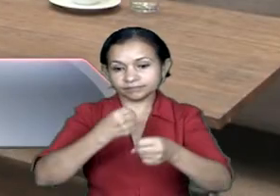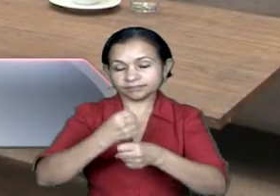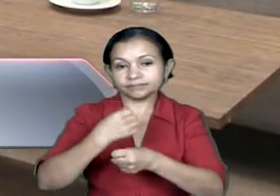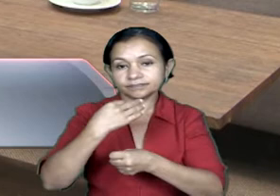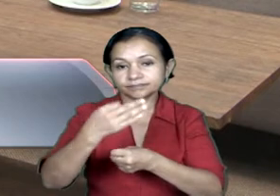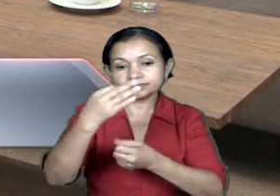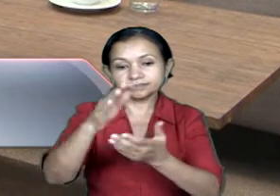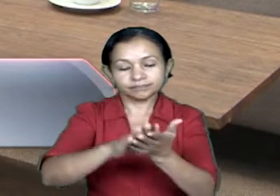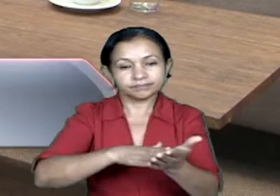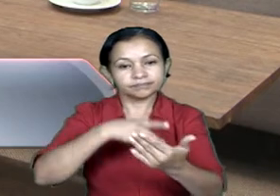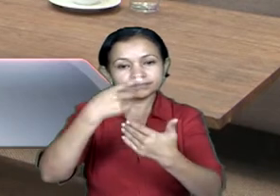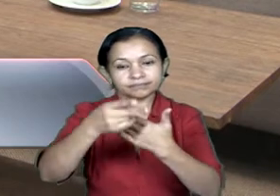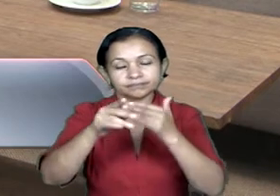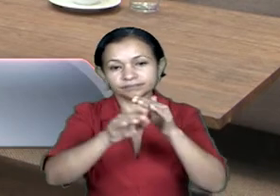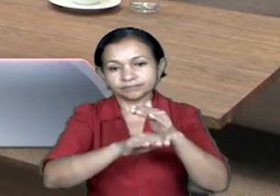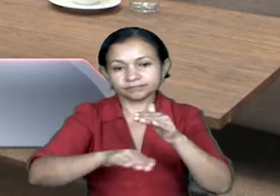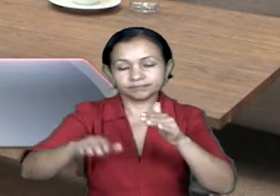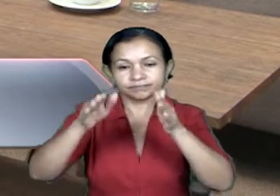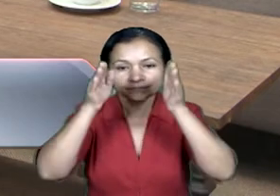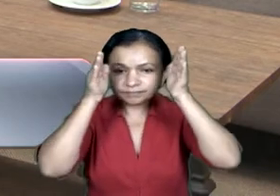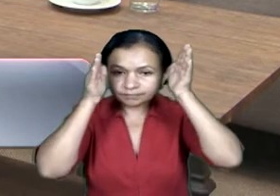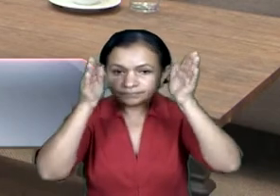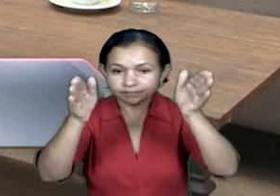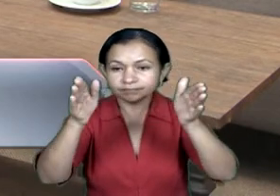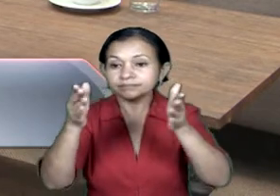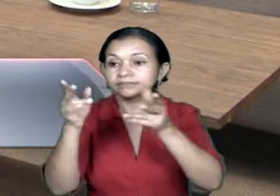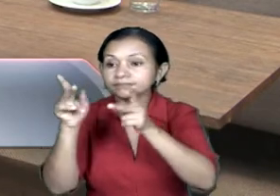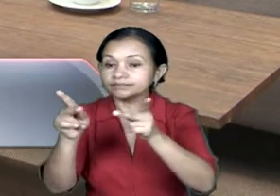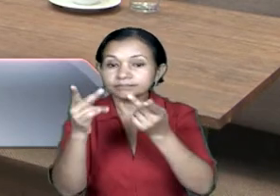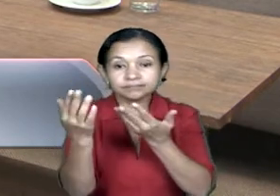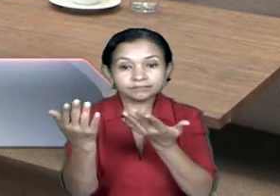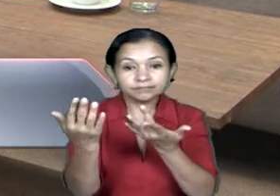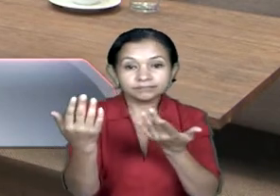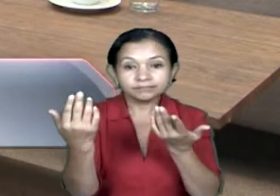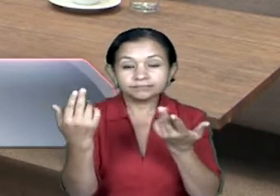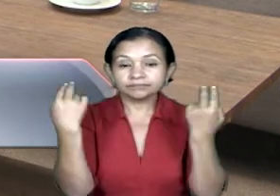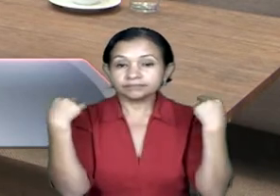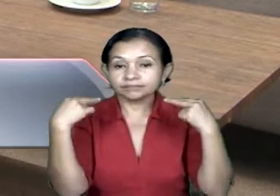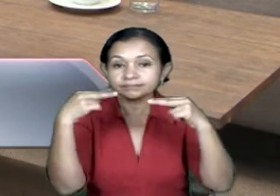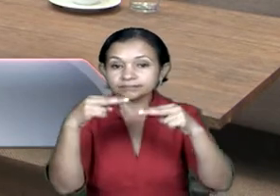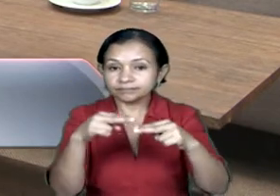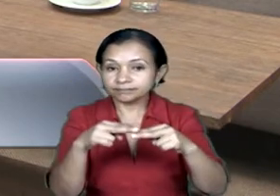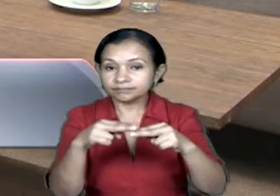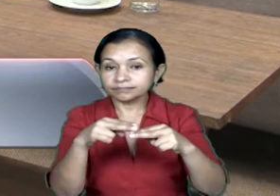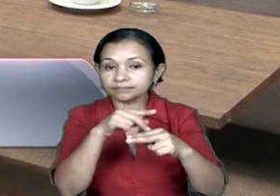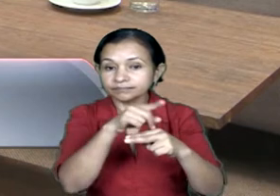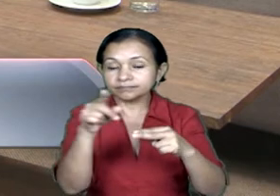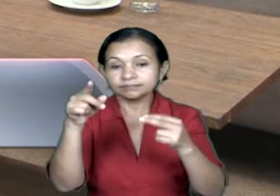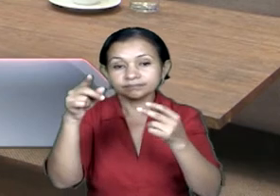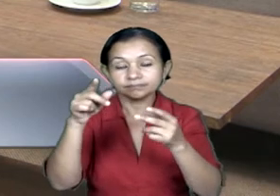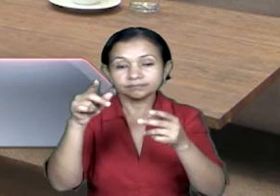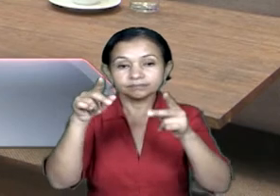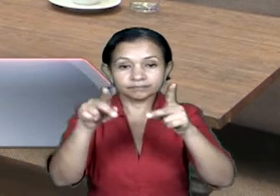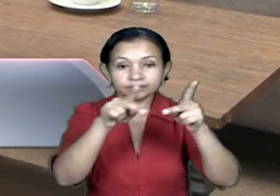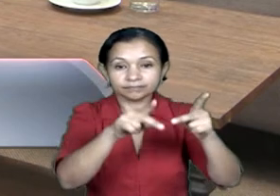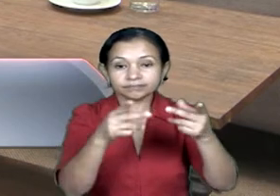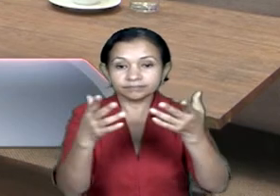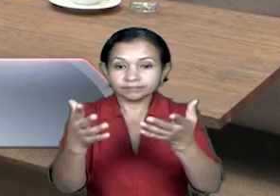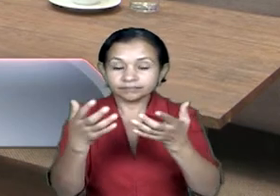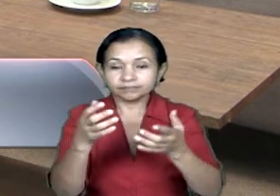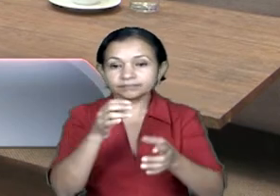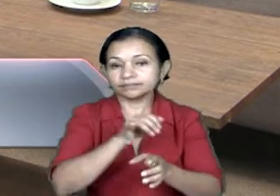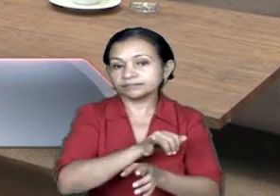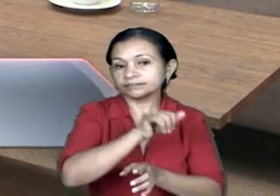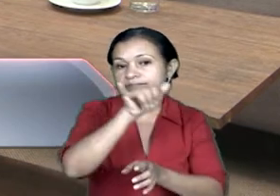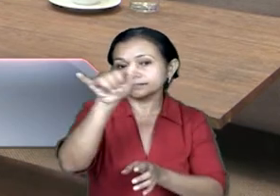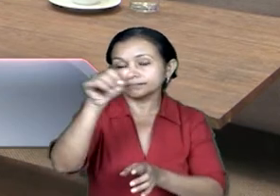programa va a ampliar más, es decir, que va a tener más cupos para los profesionales o técnicos nicaragüenses pueden viajar a Taiwán